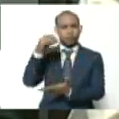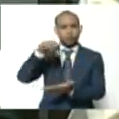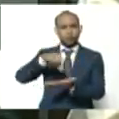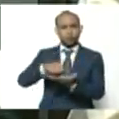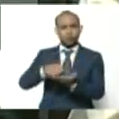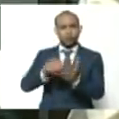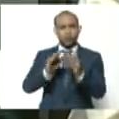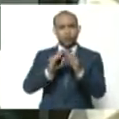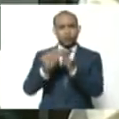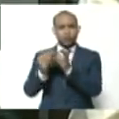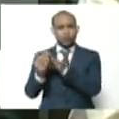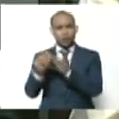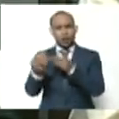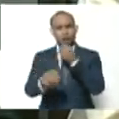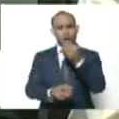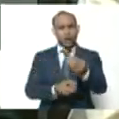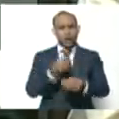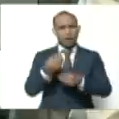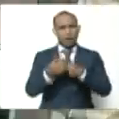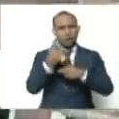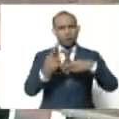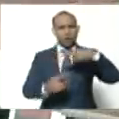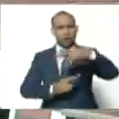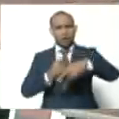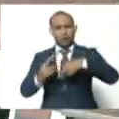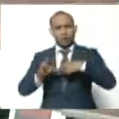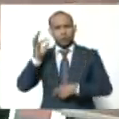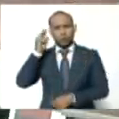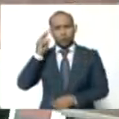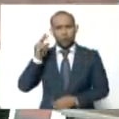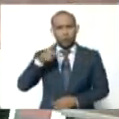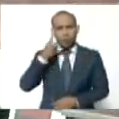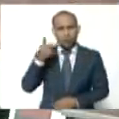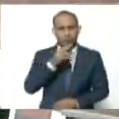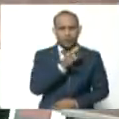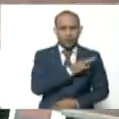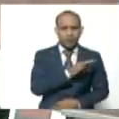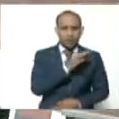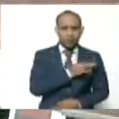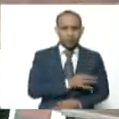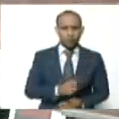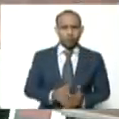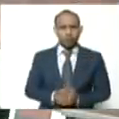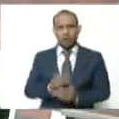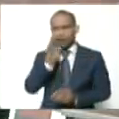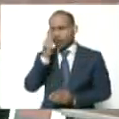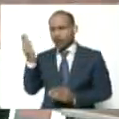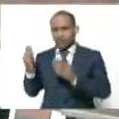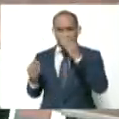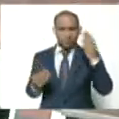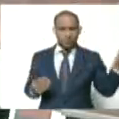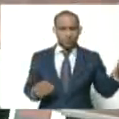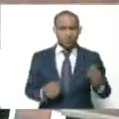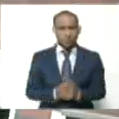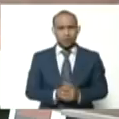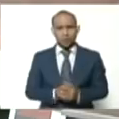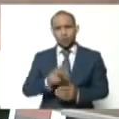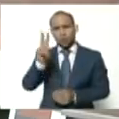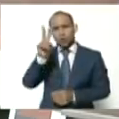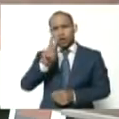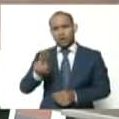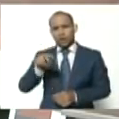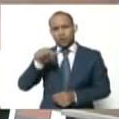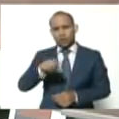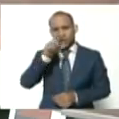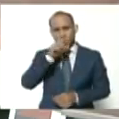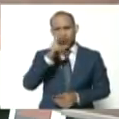ser una revolución política, social, vecinal en la Venezuela de este